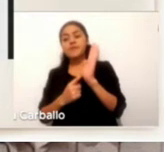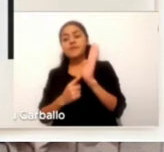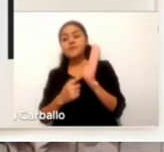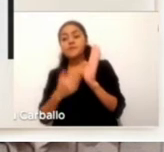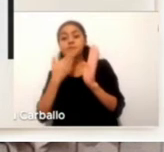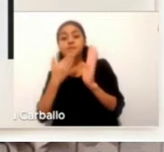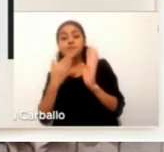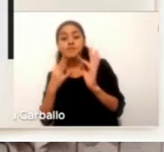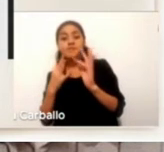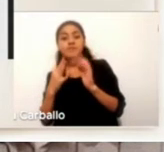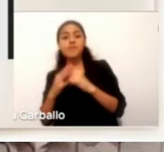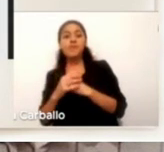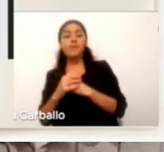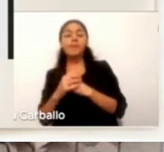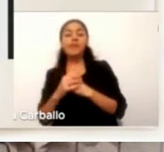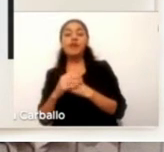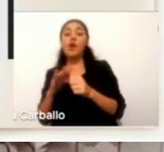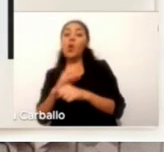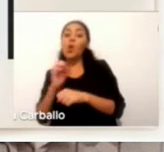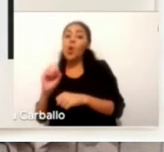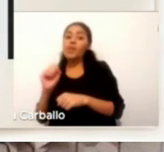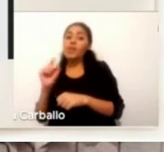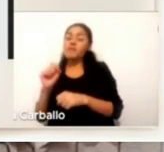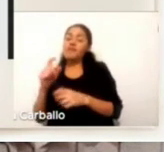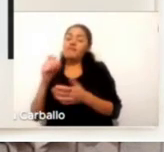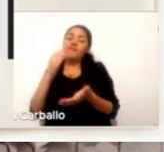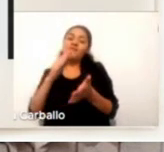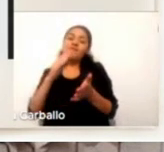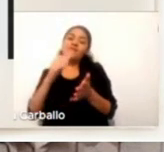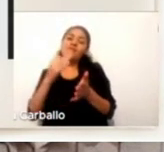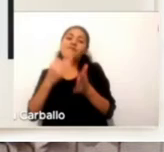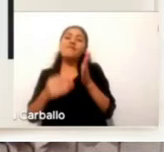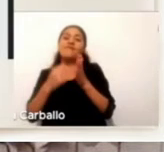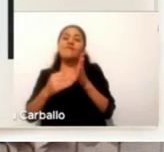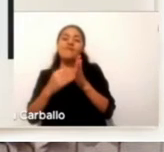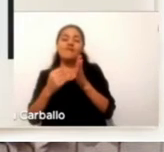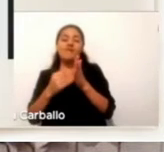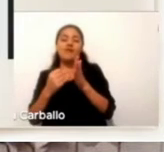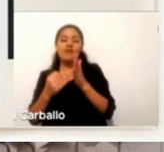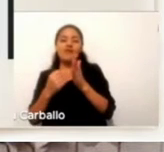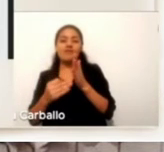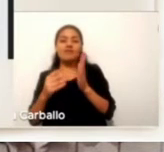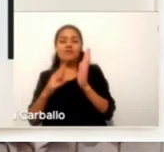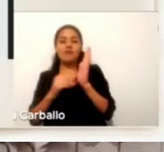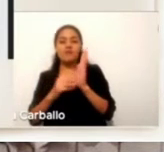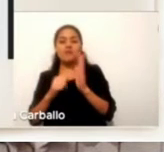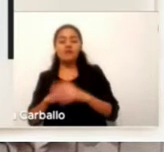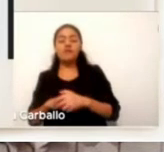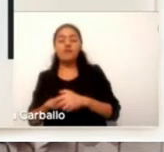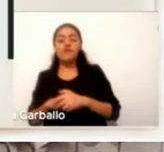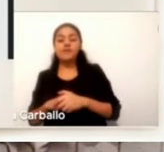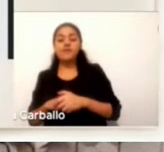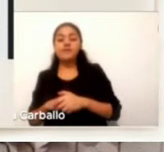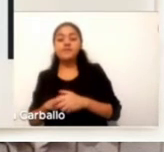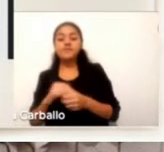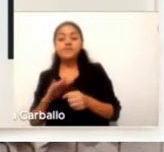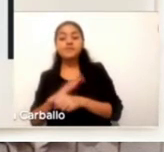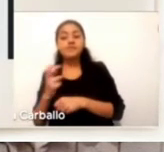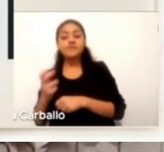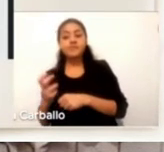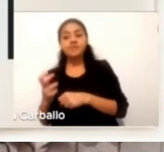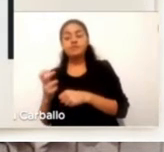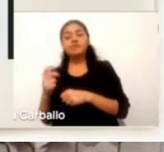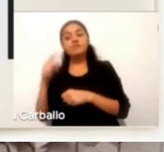aportados por la parte actora resultan insuficientes, por lo que en consecuencia y en atención al principio de conservación de los actos